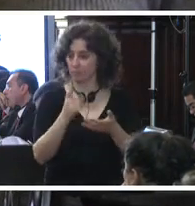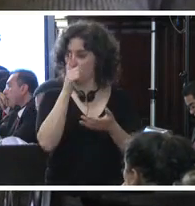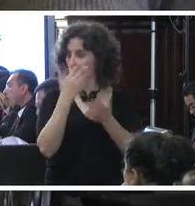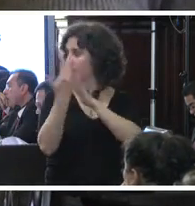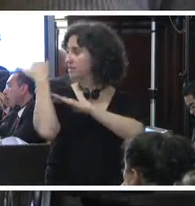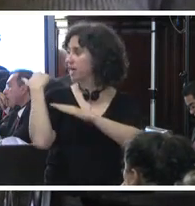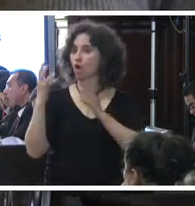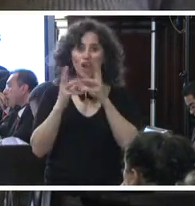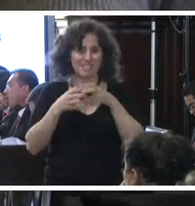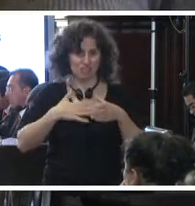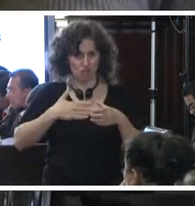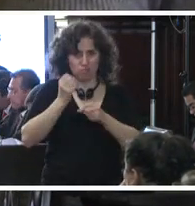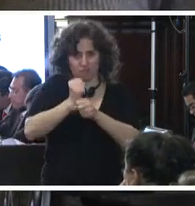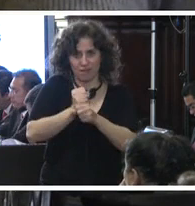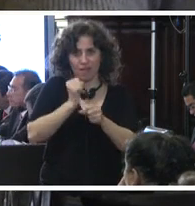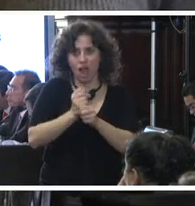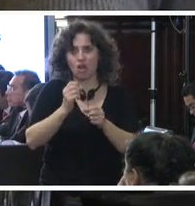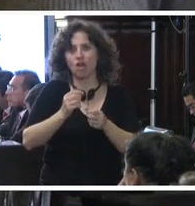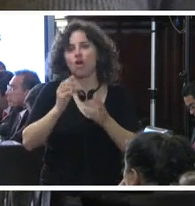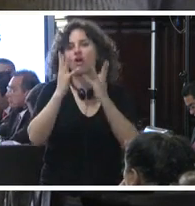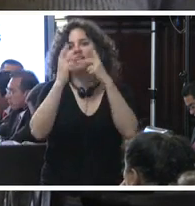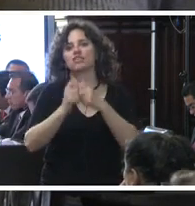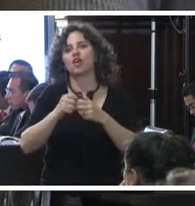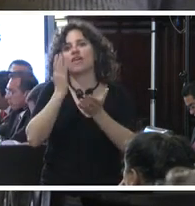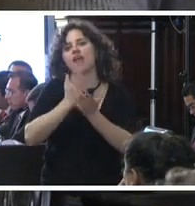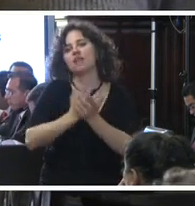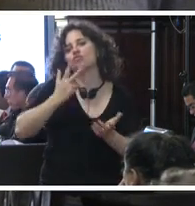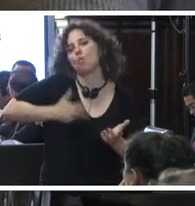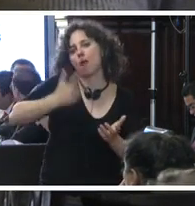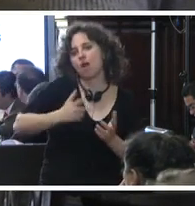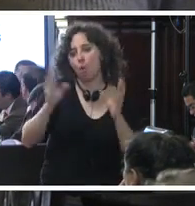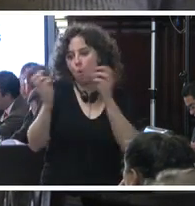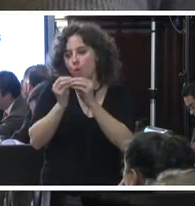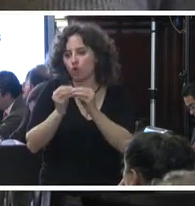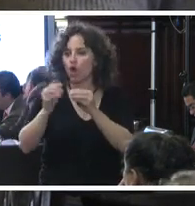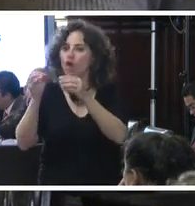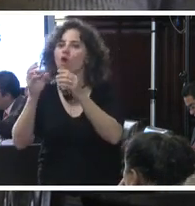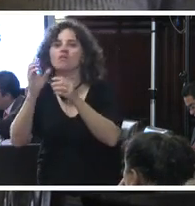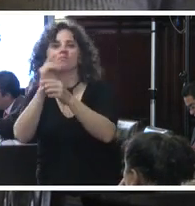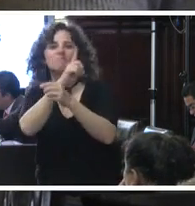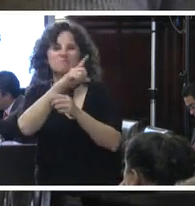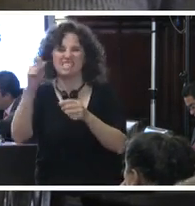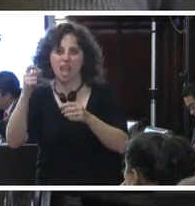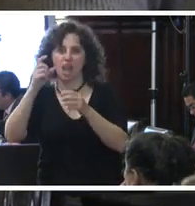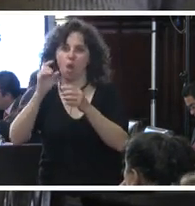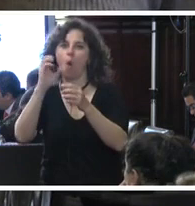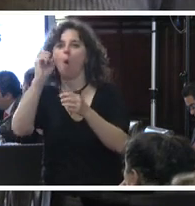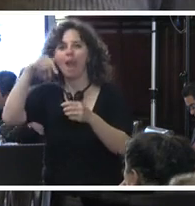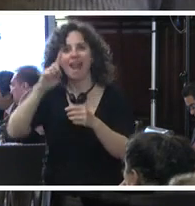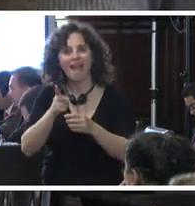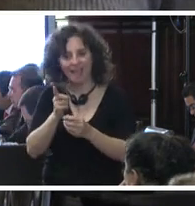organización a la que pertenezco, la Federación Internacional de Derechos Humanos, junto con más de 100 ONGs de derechos humanos de